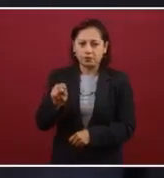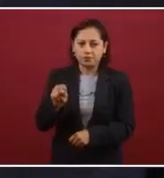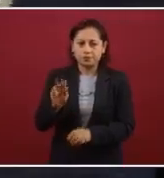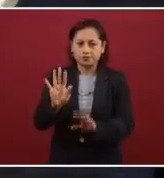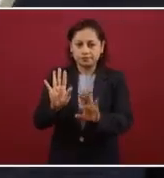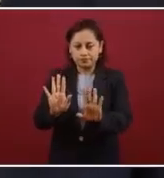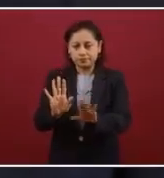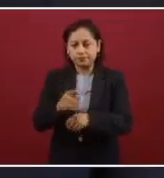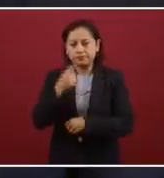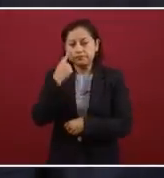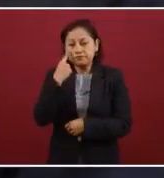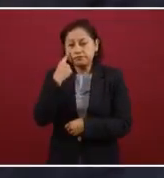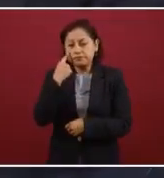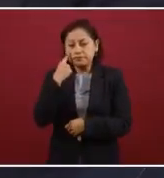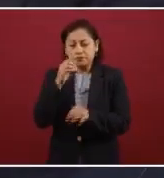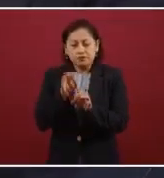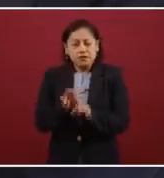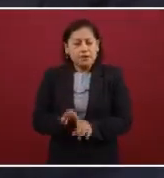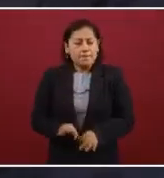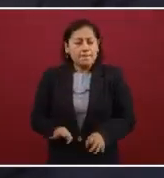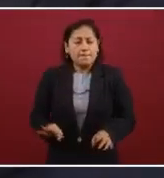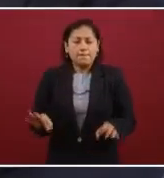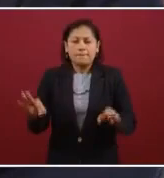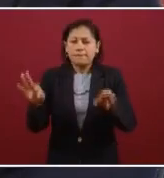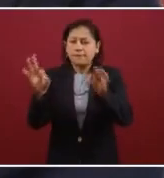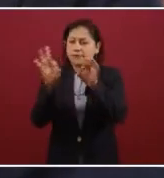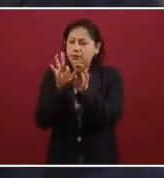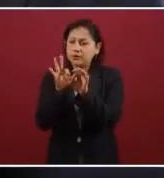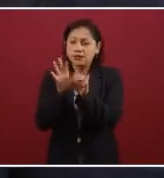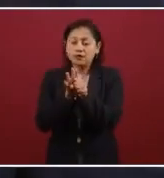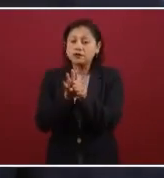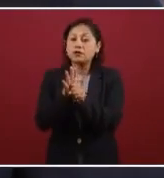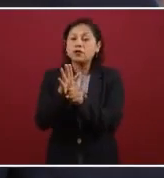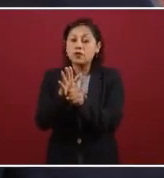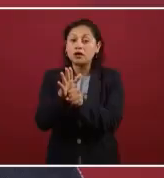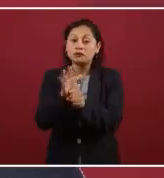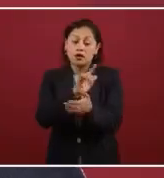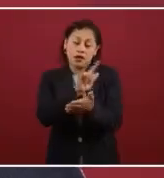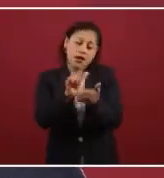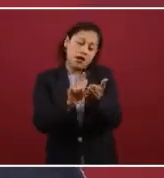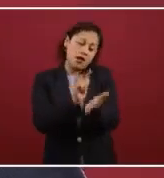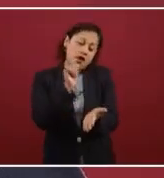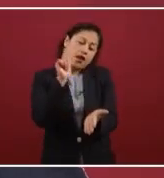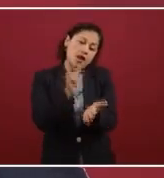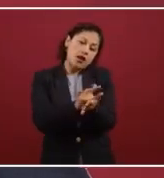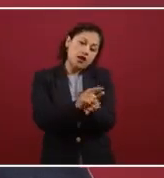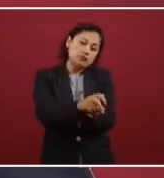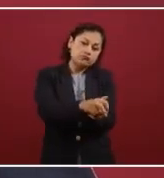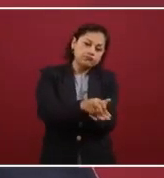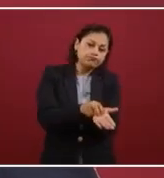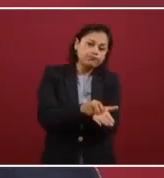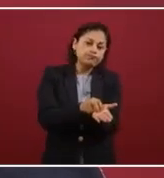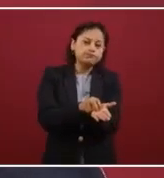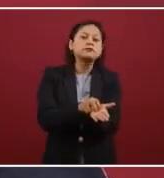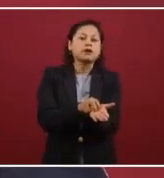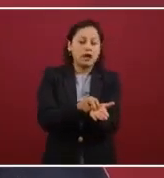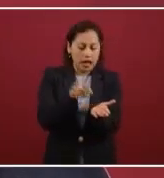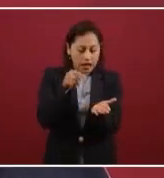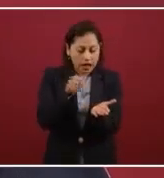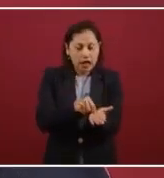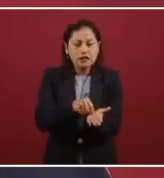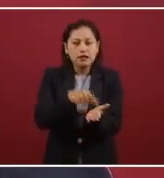es que el marco legal cambie, que se pueda castigar la